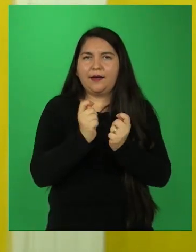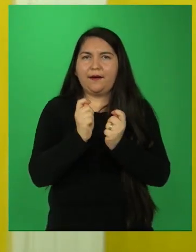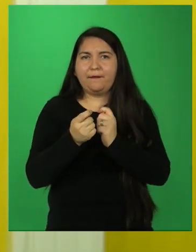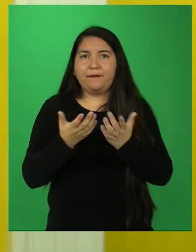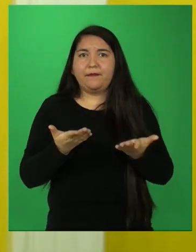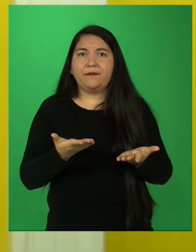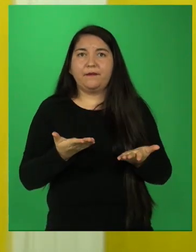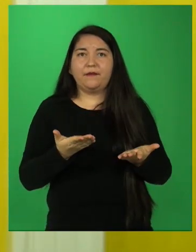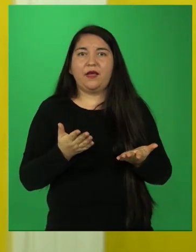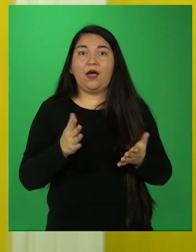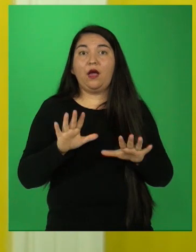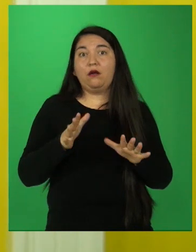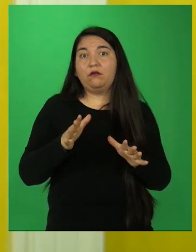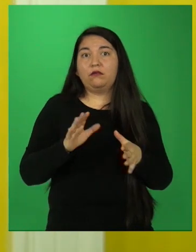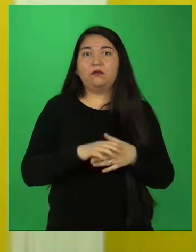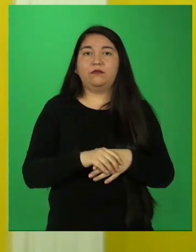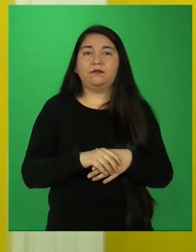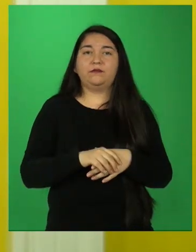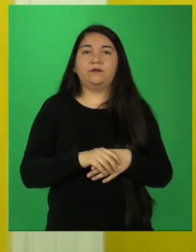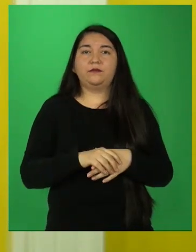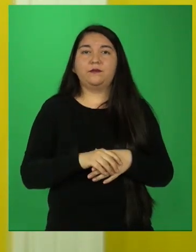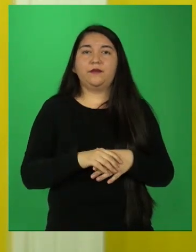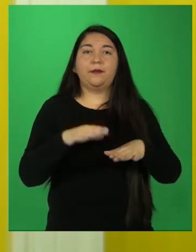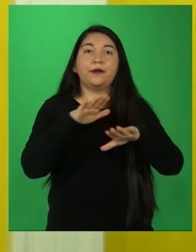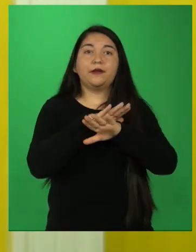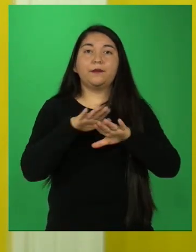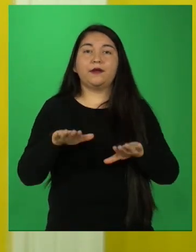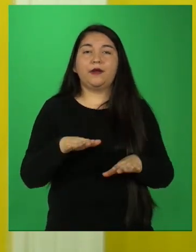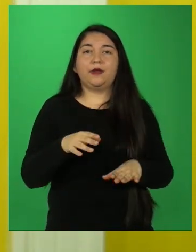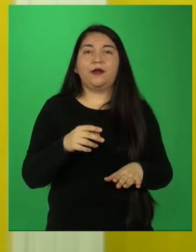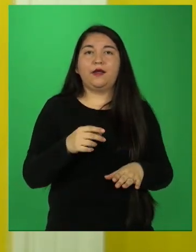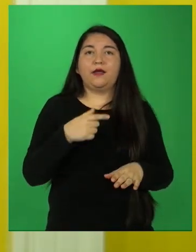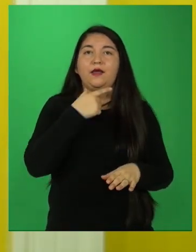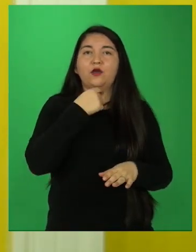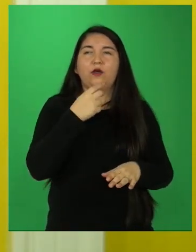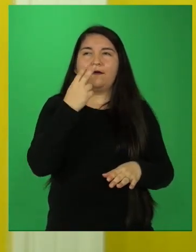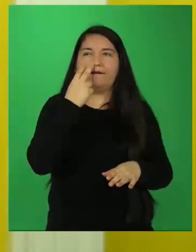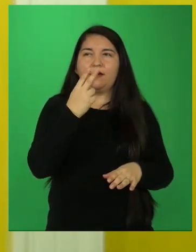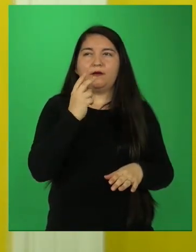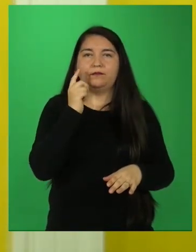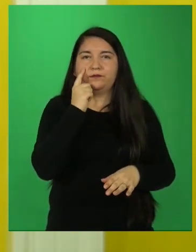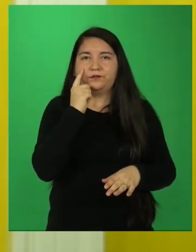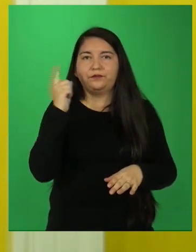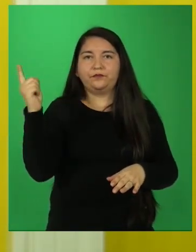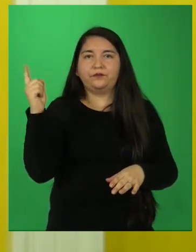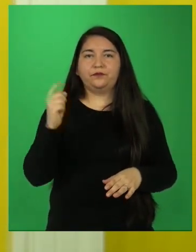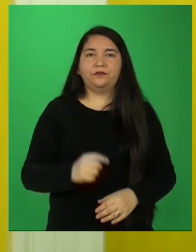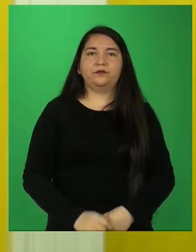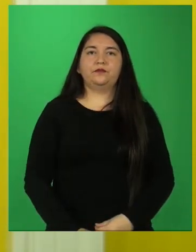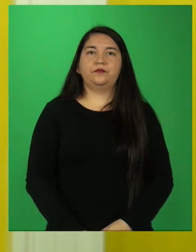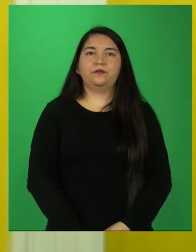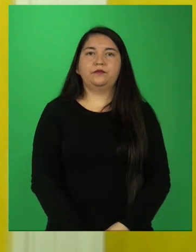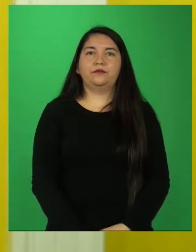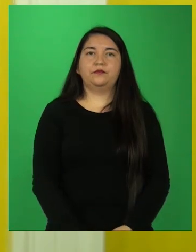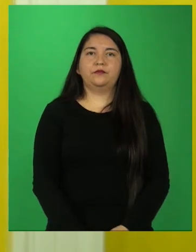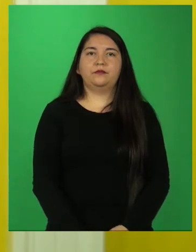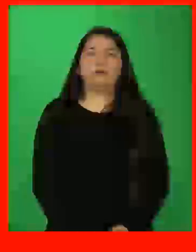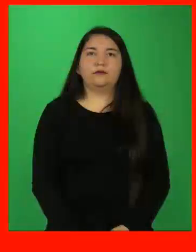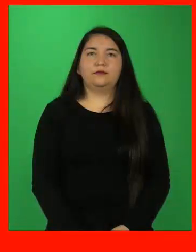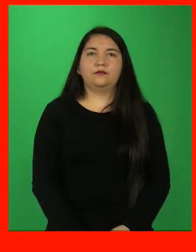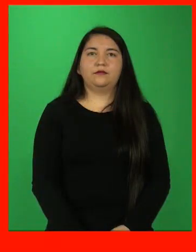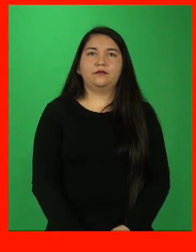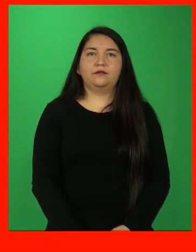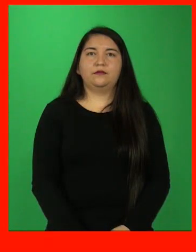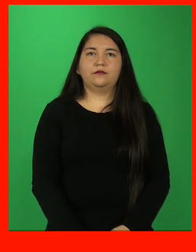existe? Para terminar, quiero que veamos la siguiente imagen, en la cual podemos observar una